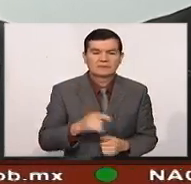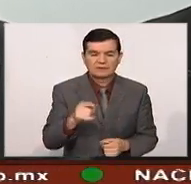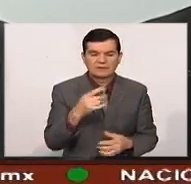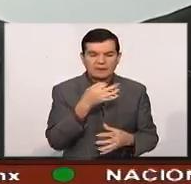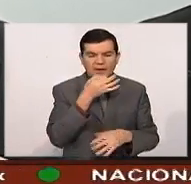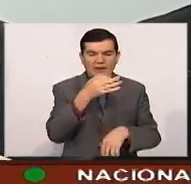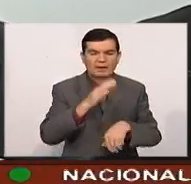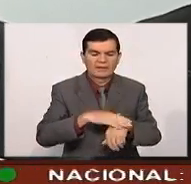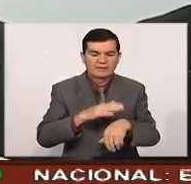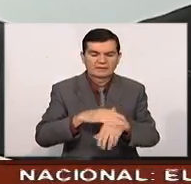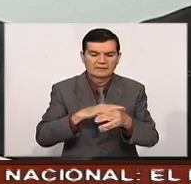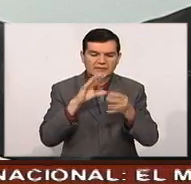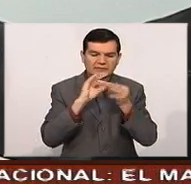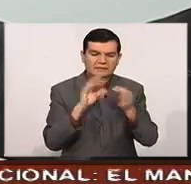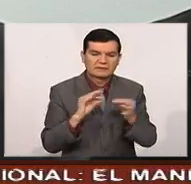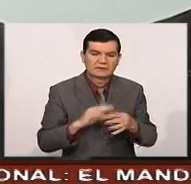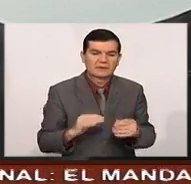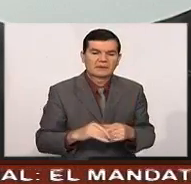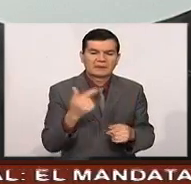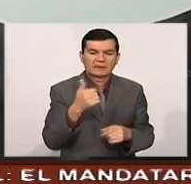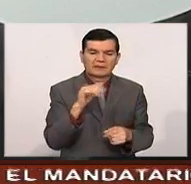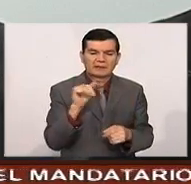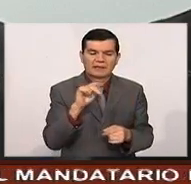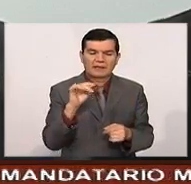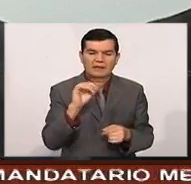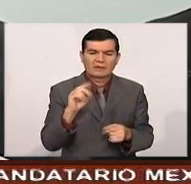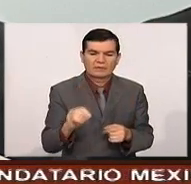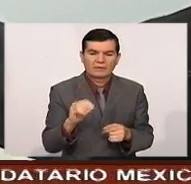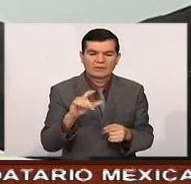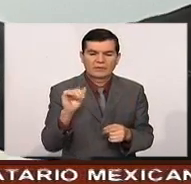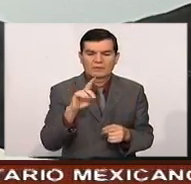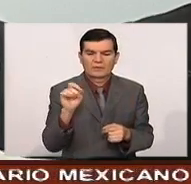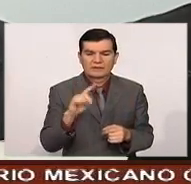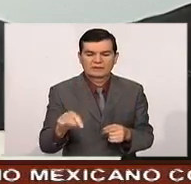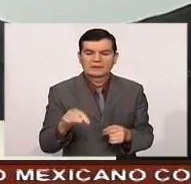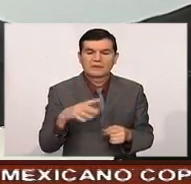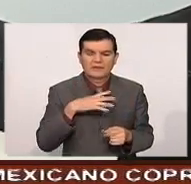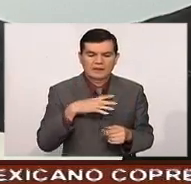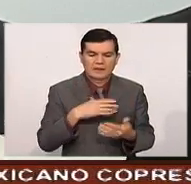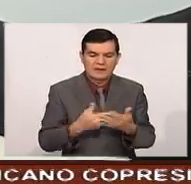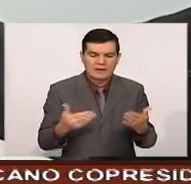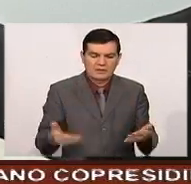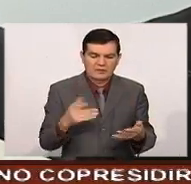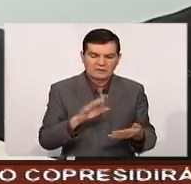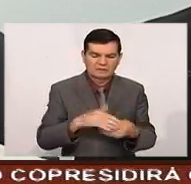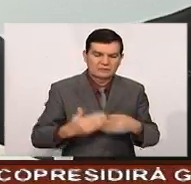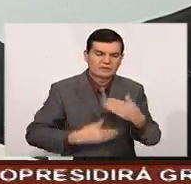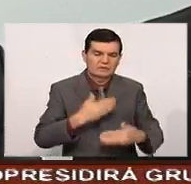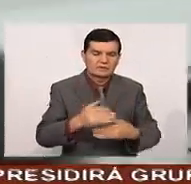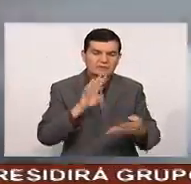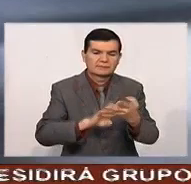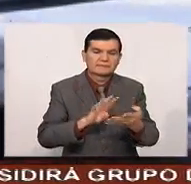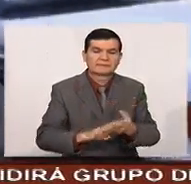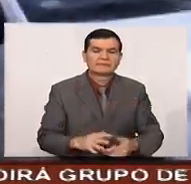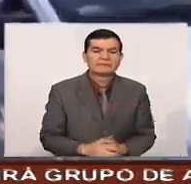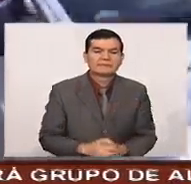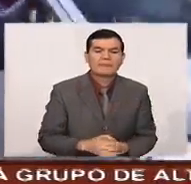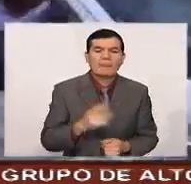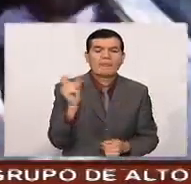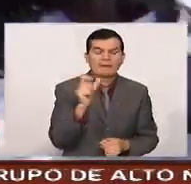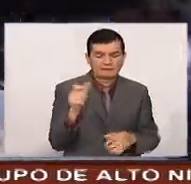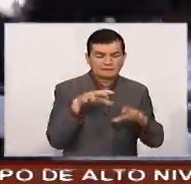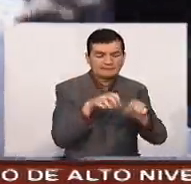se advierte de la declaración de Gildardo López Astudillo, quien se encuentra actualmente sujeto a proceso. Al momento